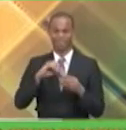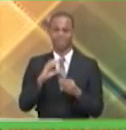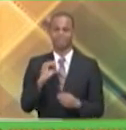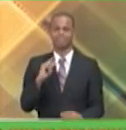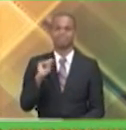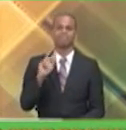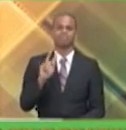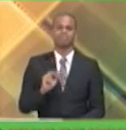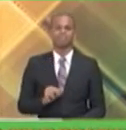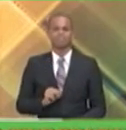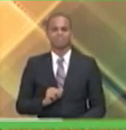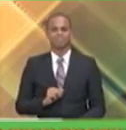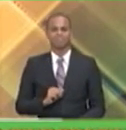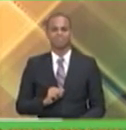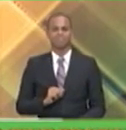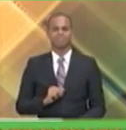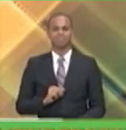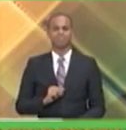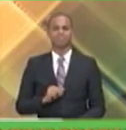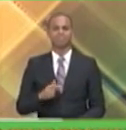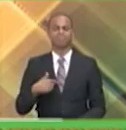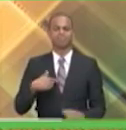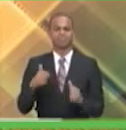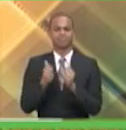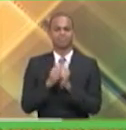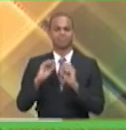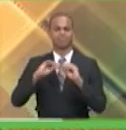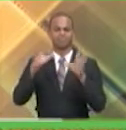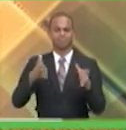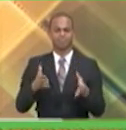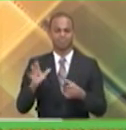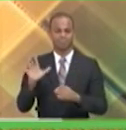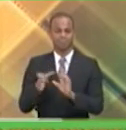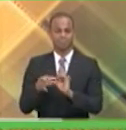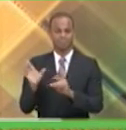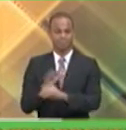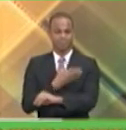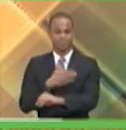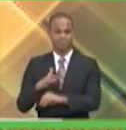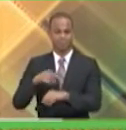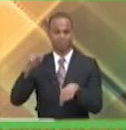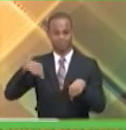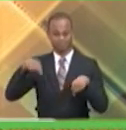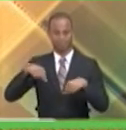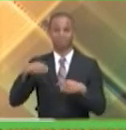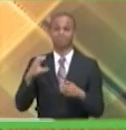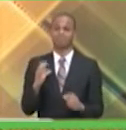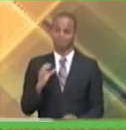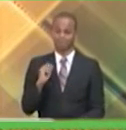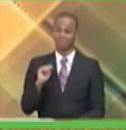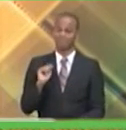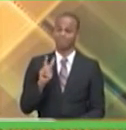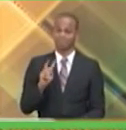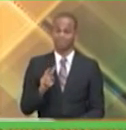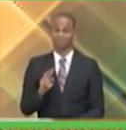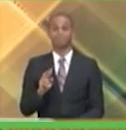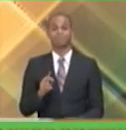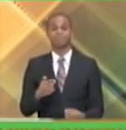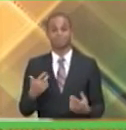me juntaba con el profesor de canto que estudié aquí mismo en esta misma corporación cuando era